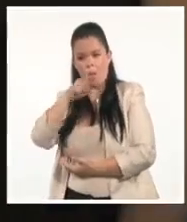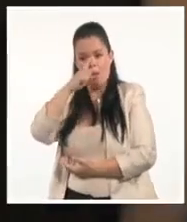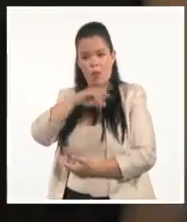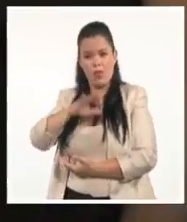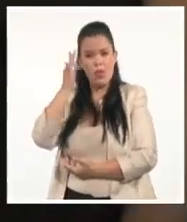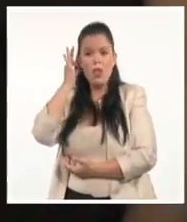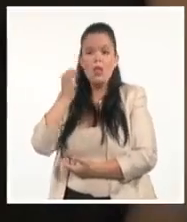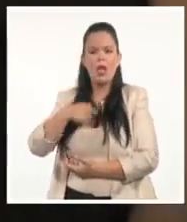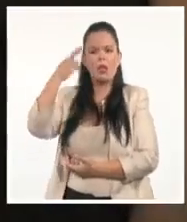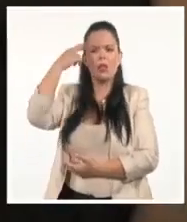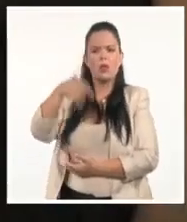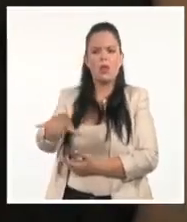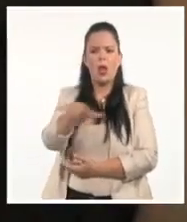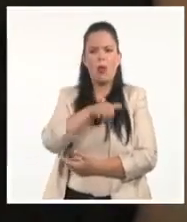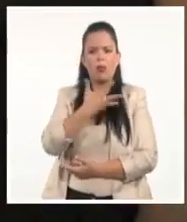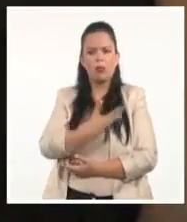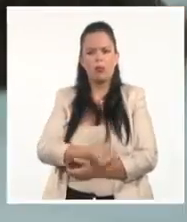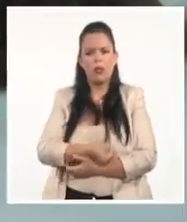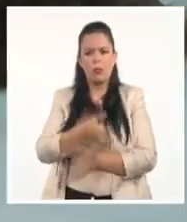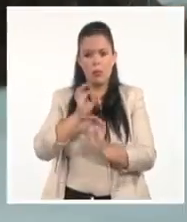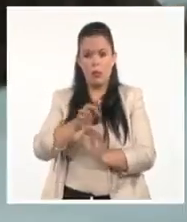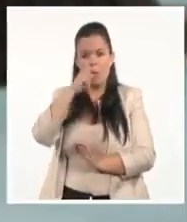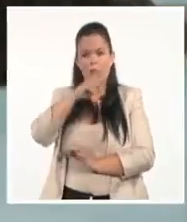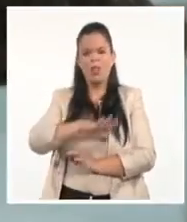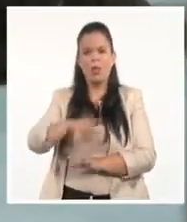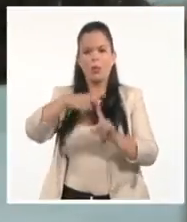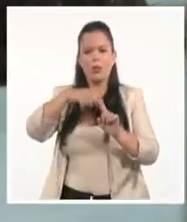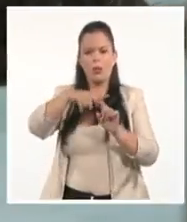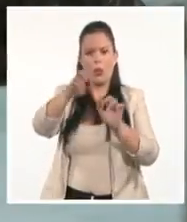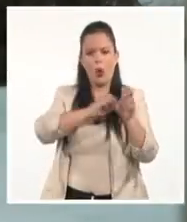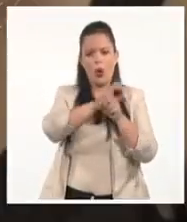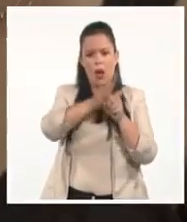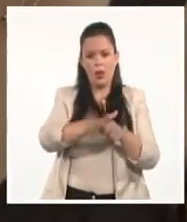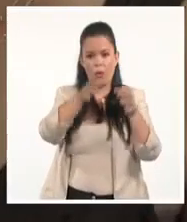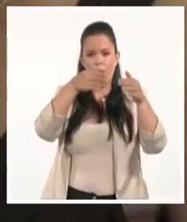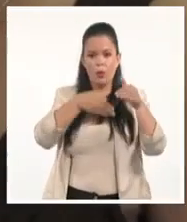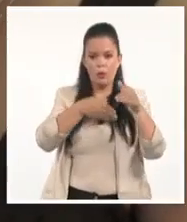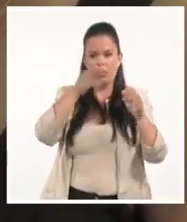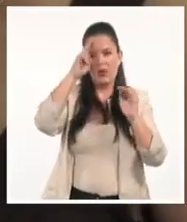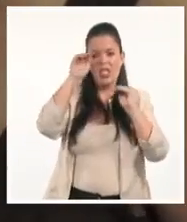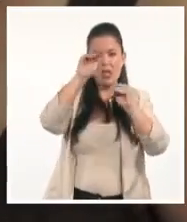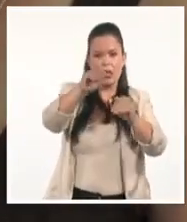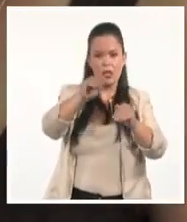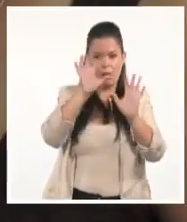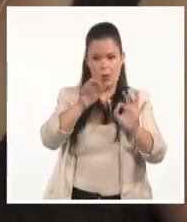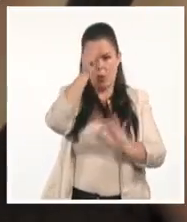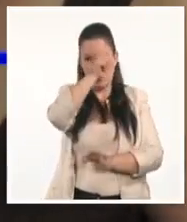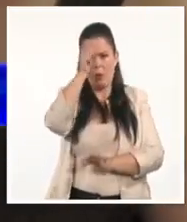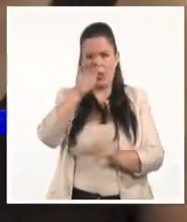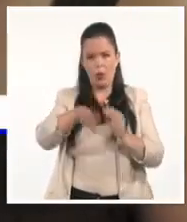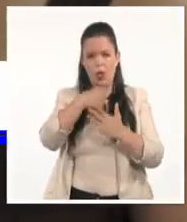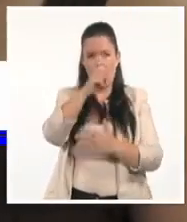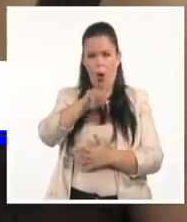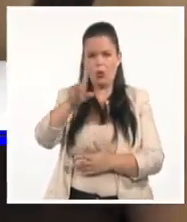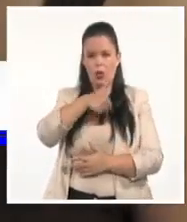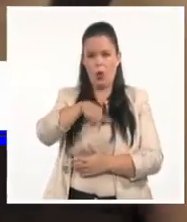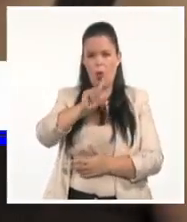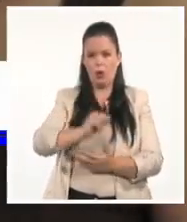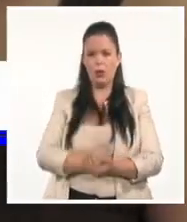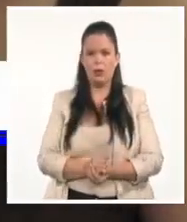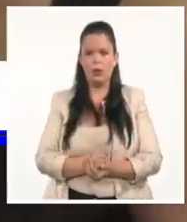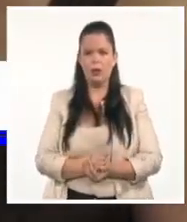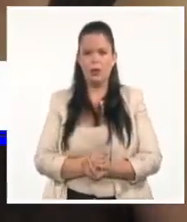una de las salas para positivos de COVID en el hospital de Cárdenas desde el domingo 11. Fue un rato de tensión, de los niños ponerse tenso y todo el